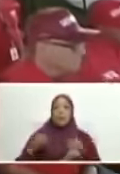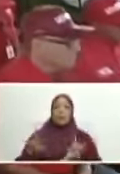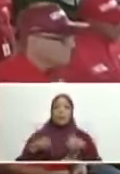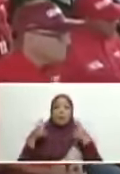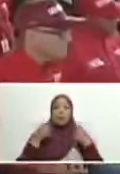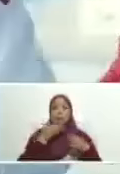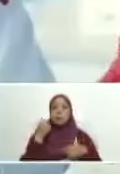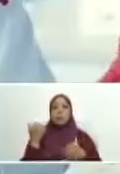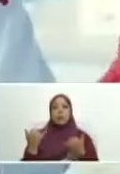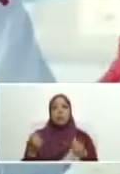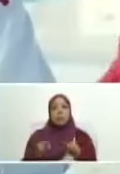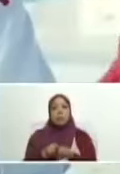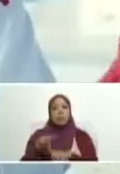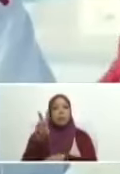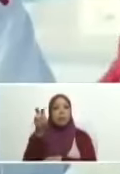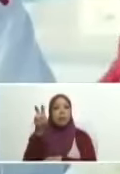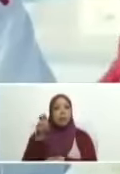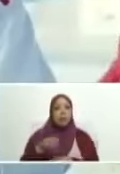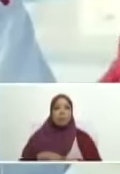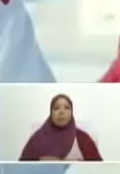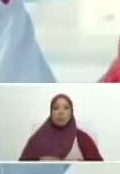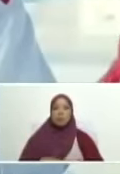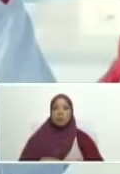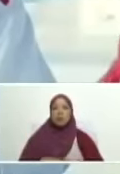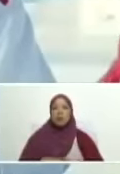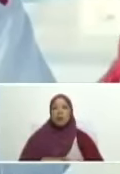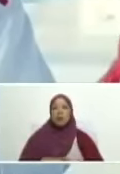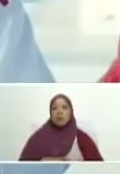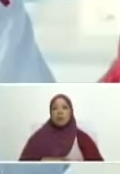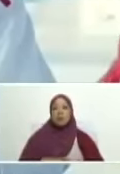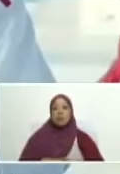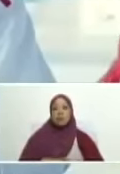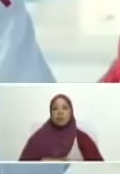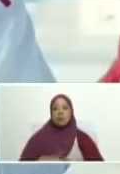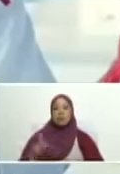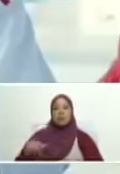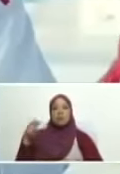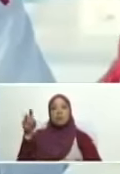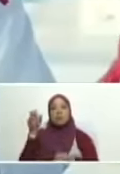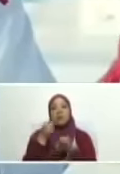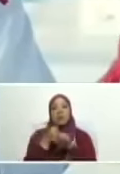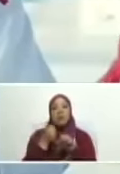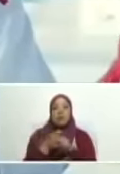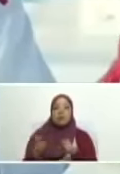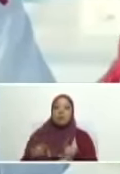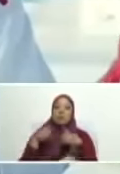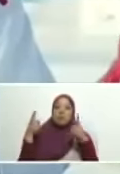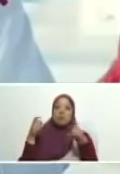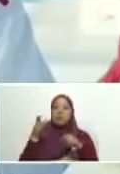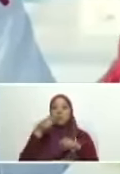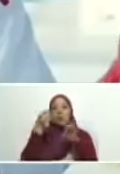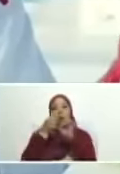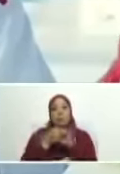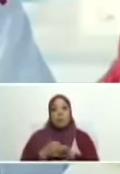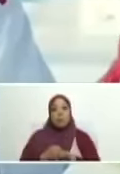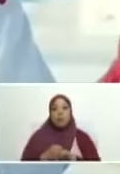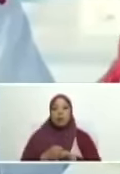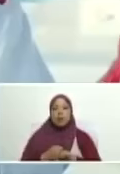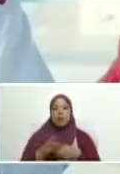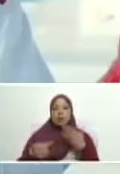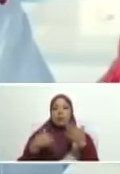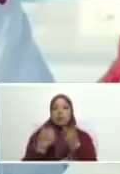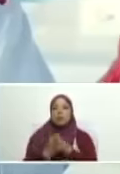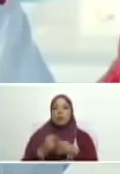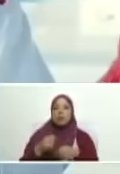Hoy mismo, viernes. Y el cuerpo lo sabe. Hoy es viernes. Y La Guaira los espera. Hasta